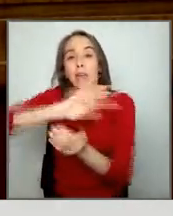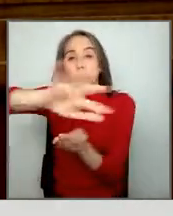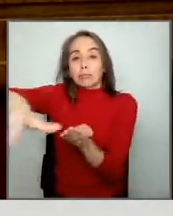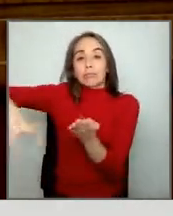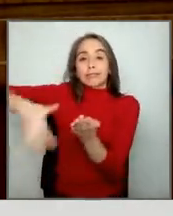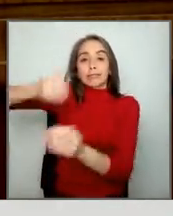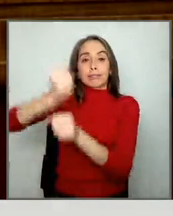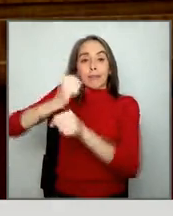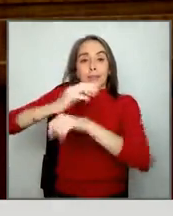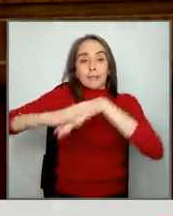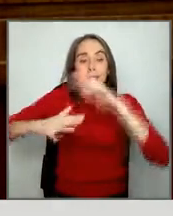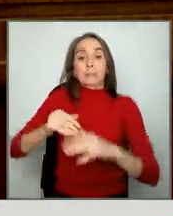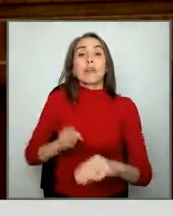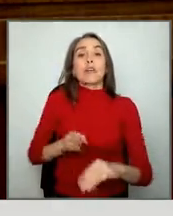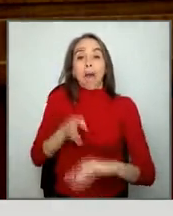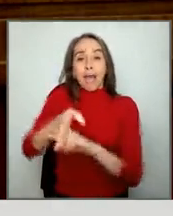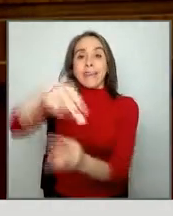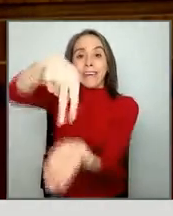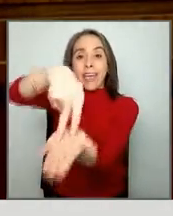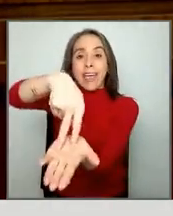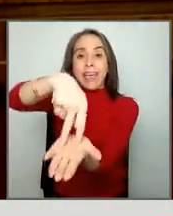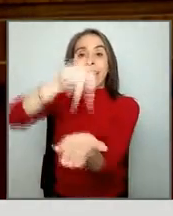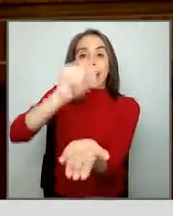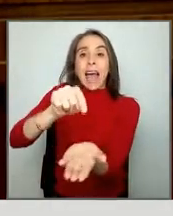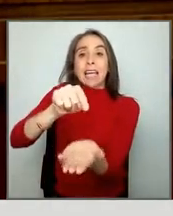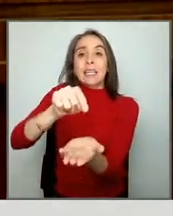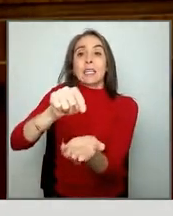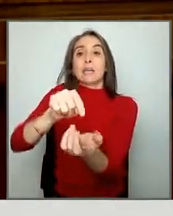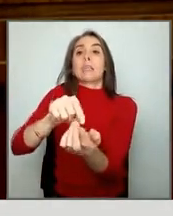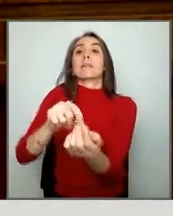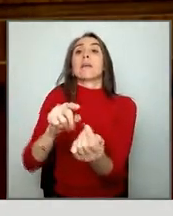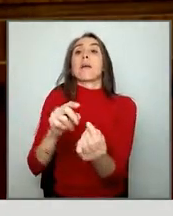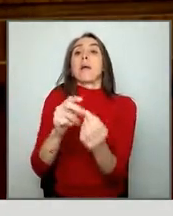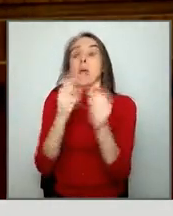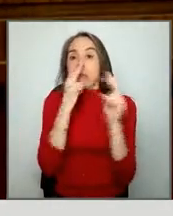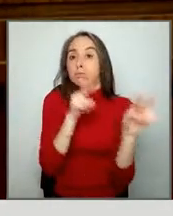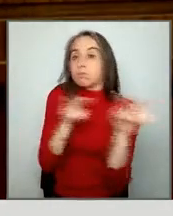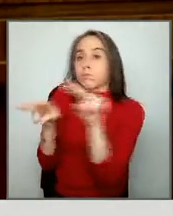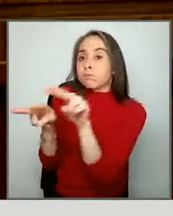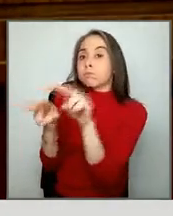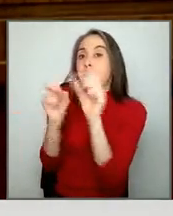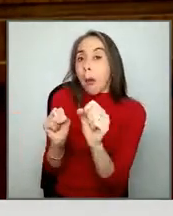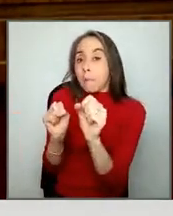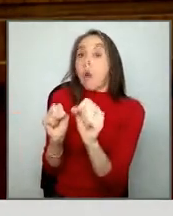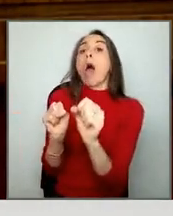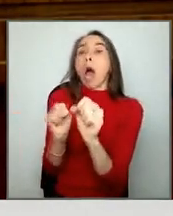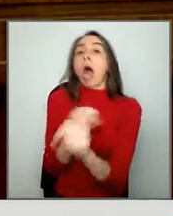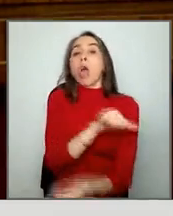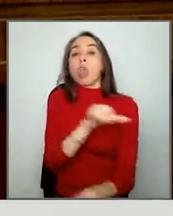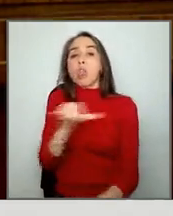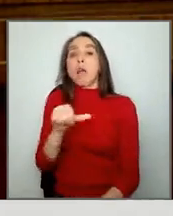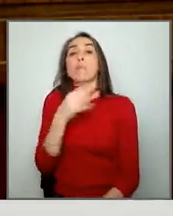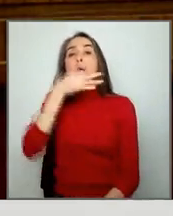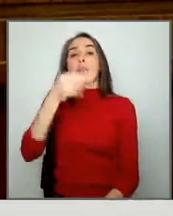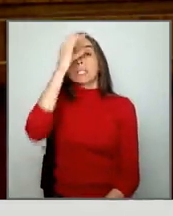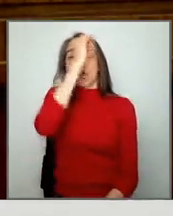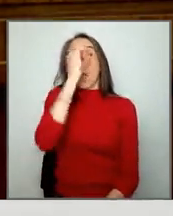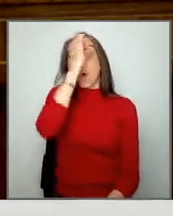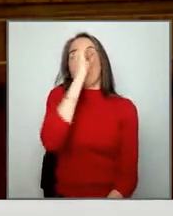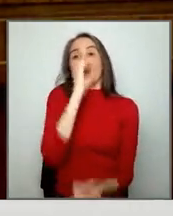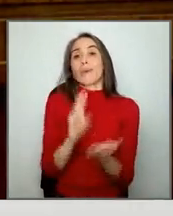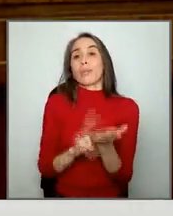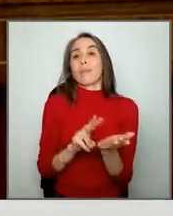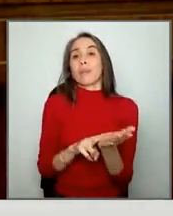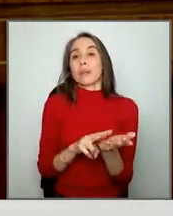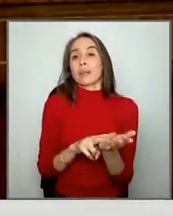hay que estar ahí donde las papas queman para poder opinar realmente con